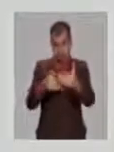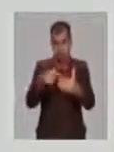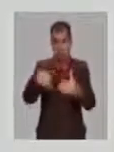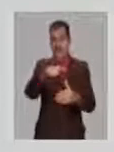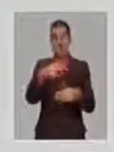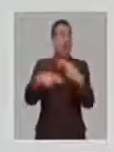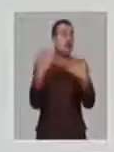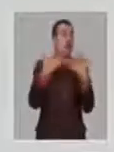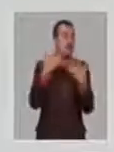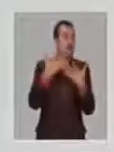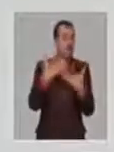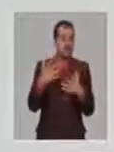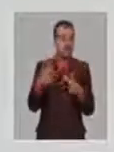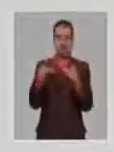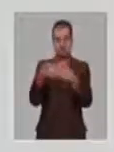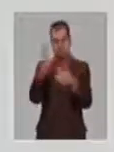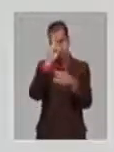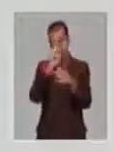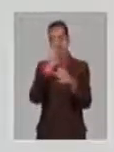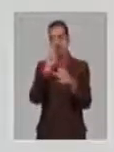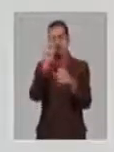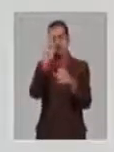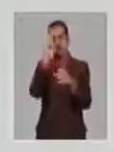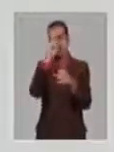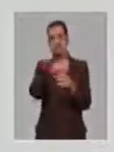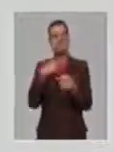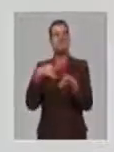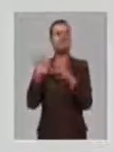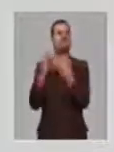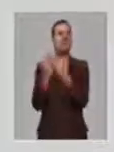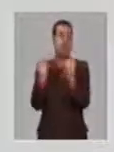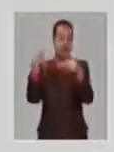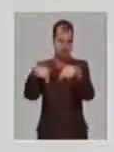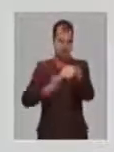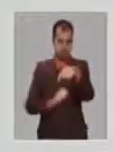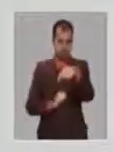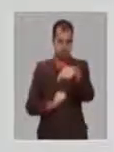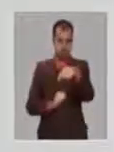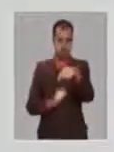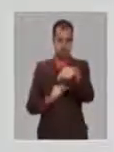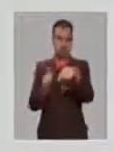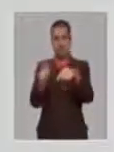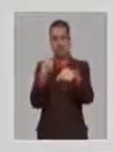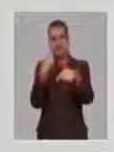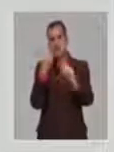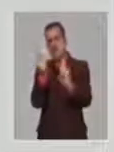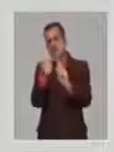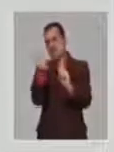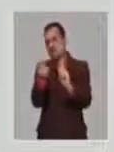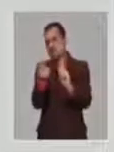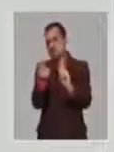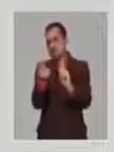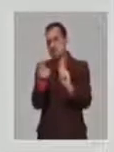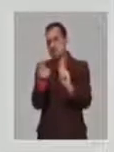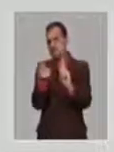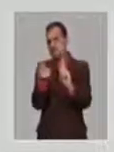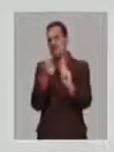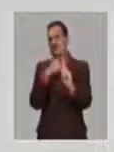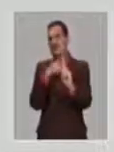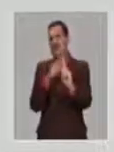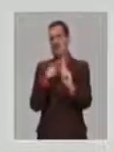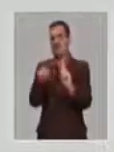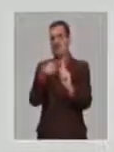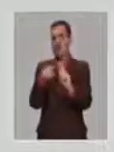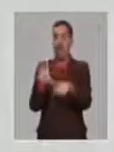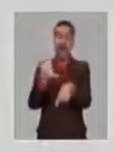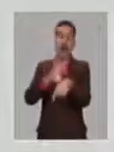atención primaria de salud, donde además se va a realizar una prueba de anticuerpos para evaluar que el sujeto no estuvo expuesto